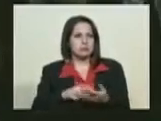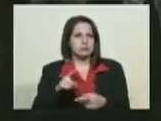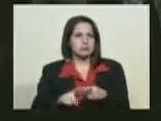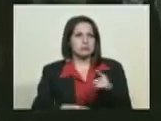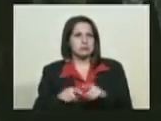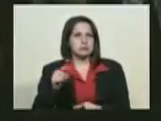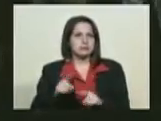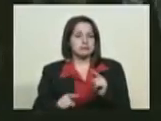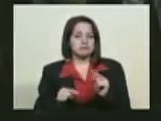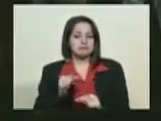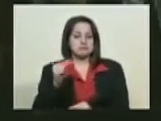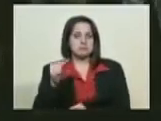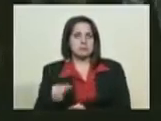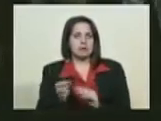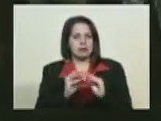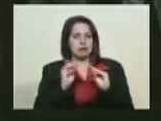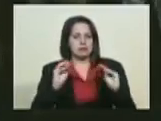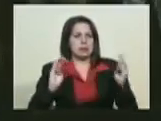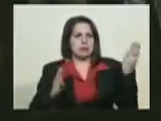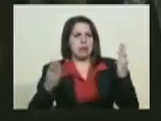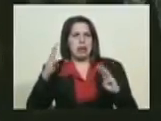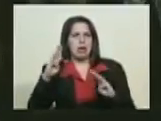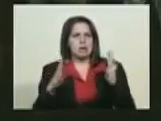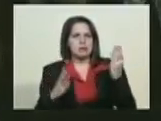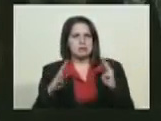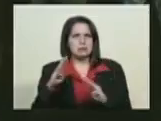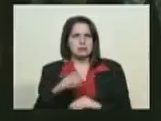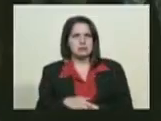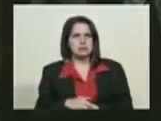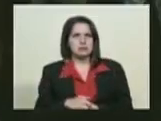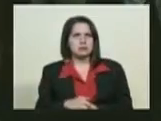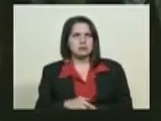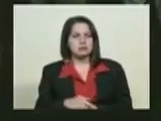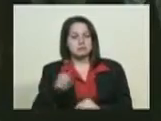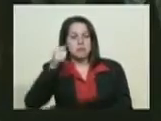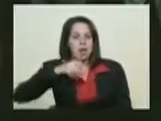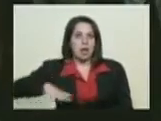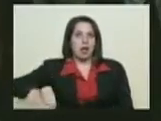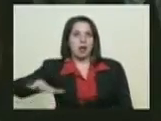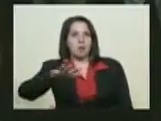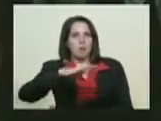Mañana se hará balance para que el pueblo